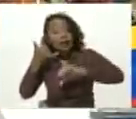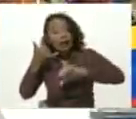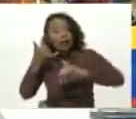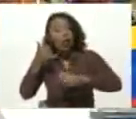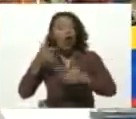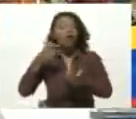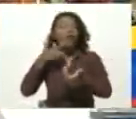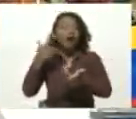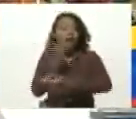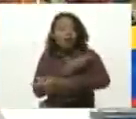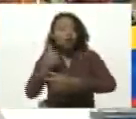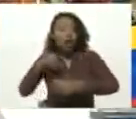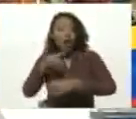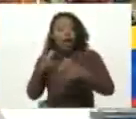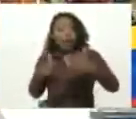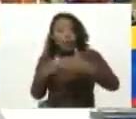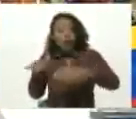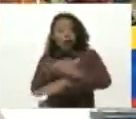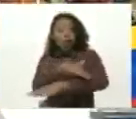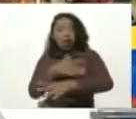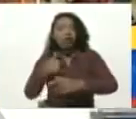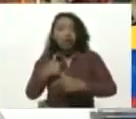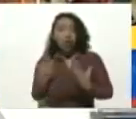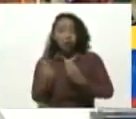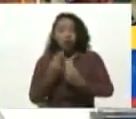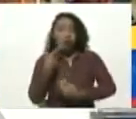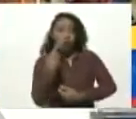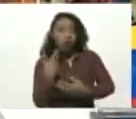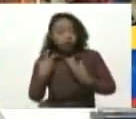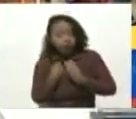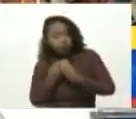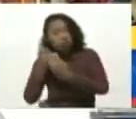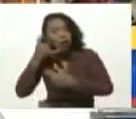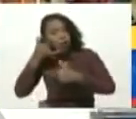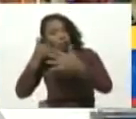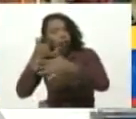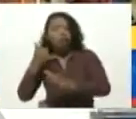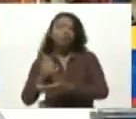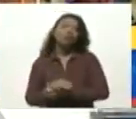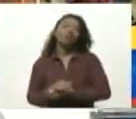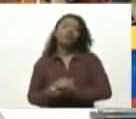tal, calle tal, en el CDI tal. Vamos, vamos.